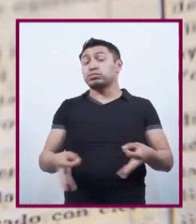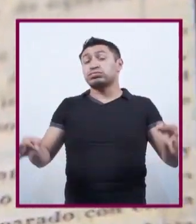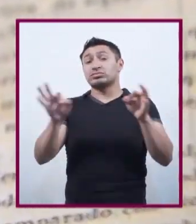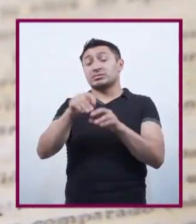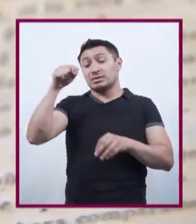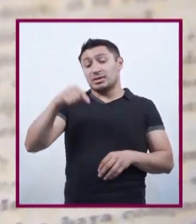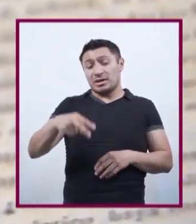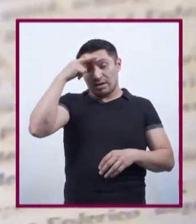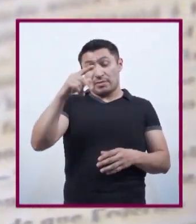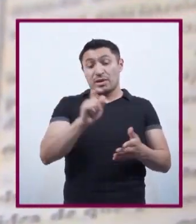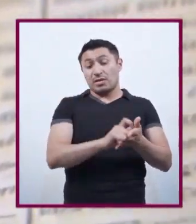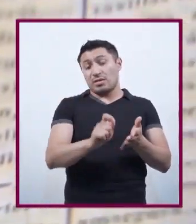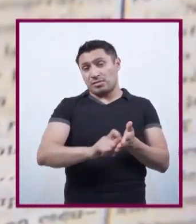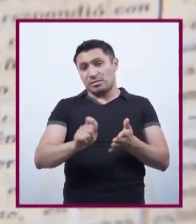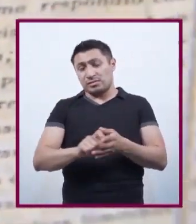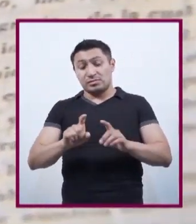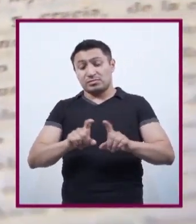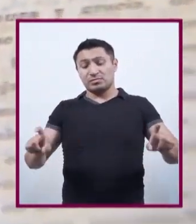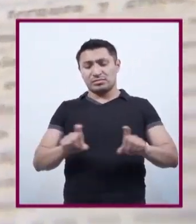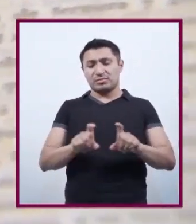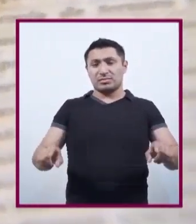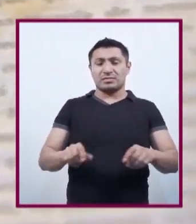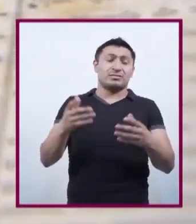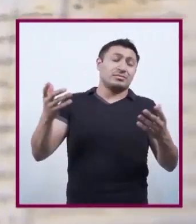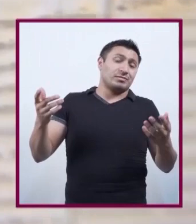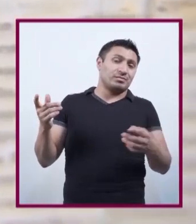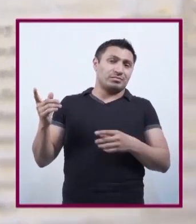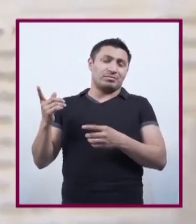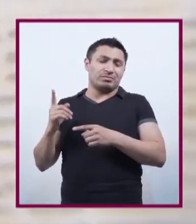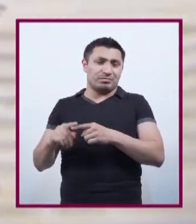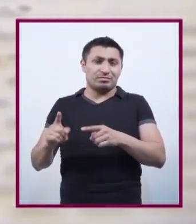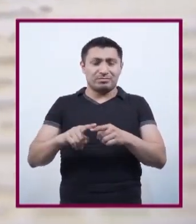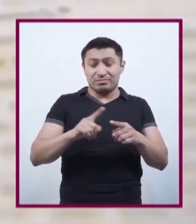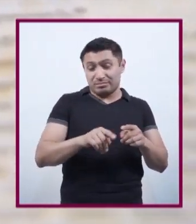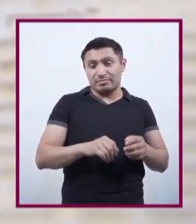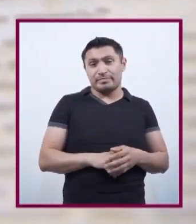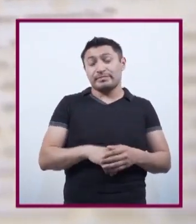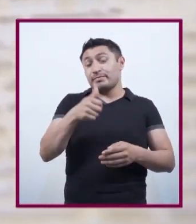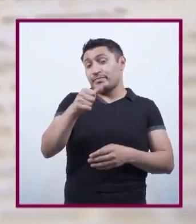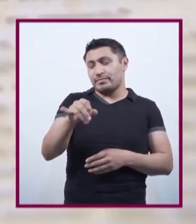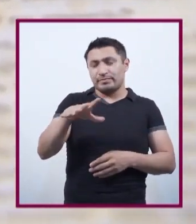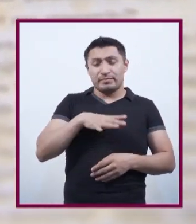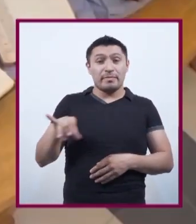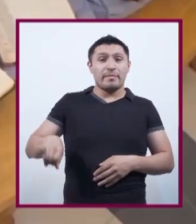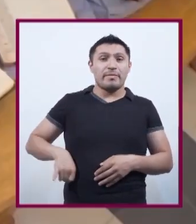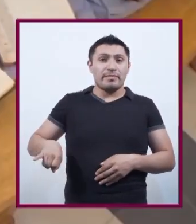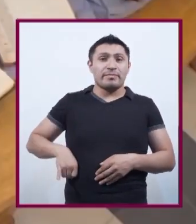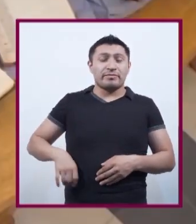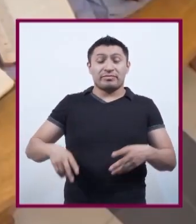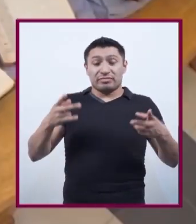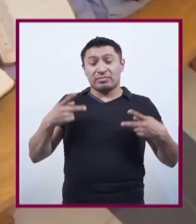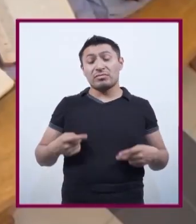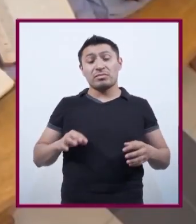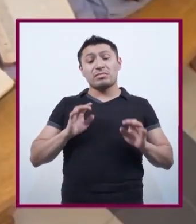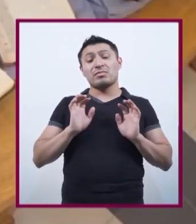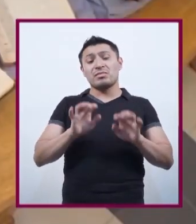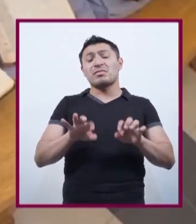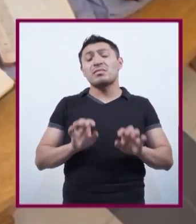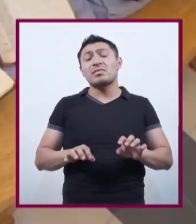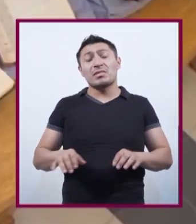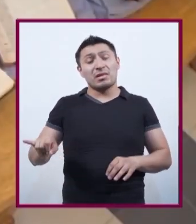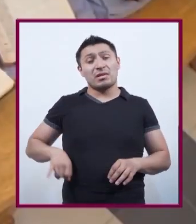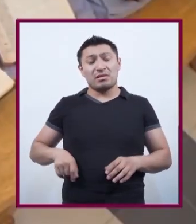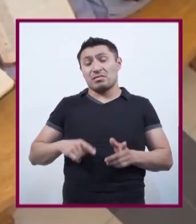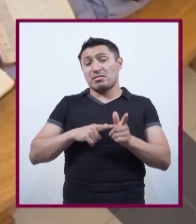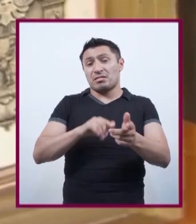en Europa eran grandes bestsellers. Benito Pérez Galdós, Alejandro Dumas. De esa manera mantenían el